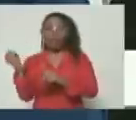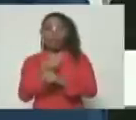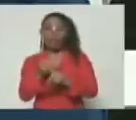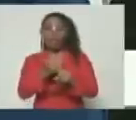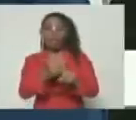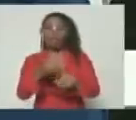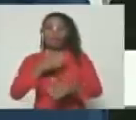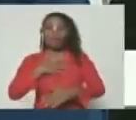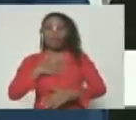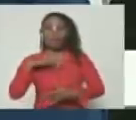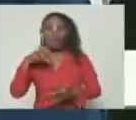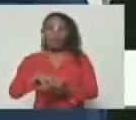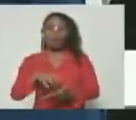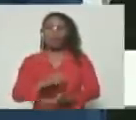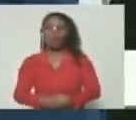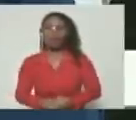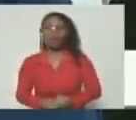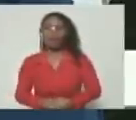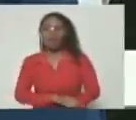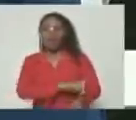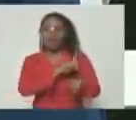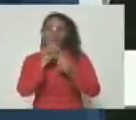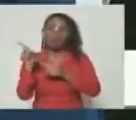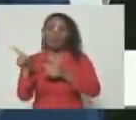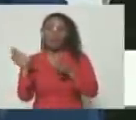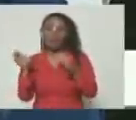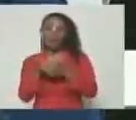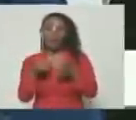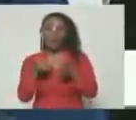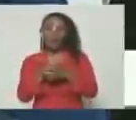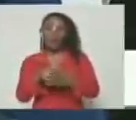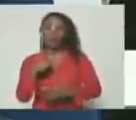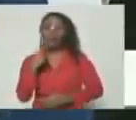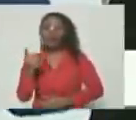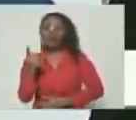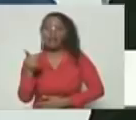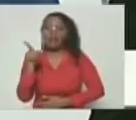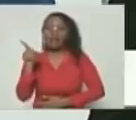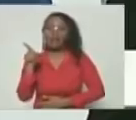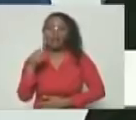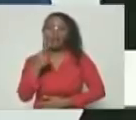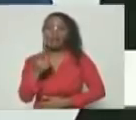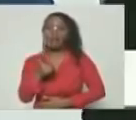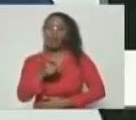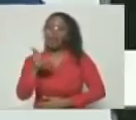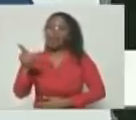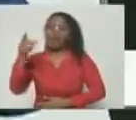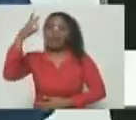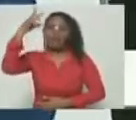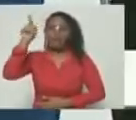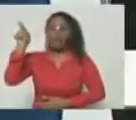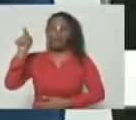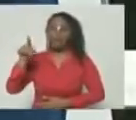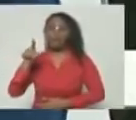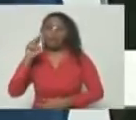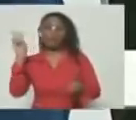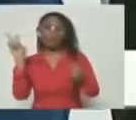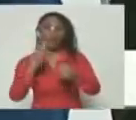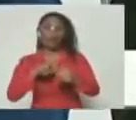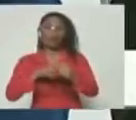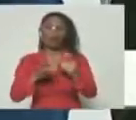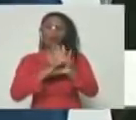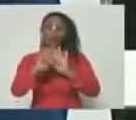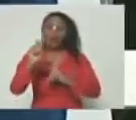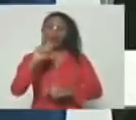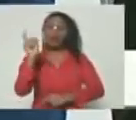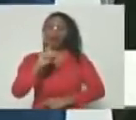estado. Y esos sectores, cuando no dice esto, dicen, Brito es un violador de la Constitución. No, todo el